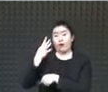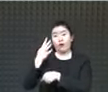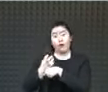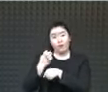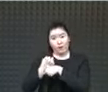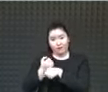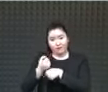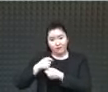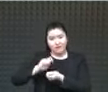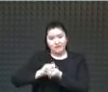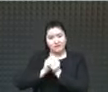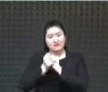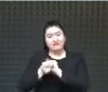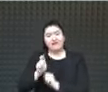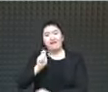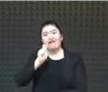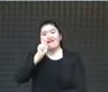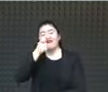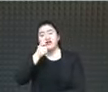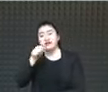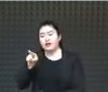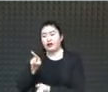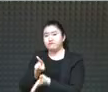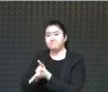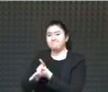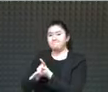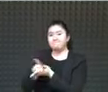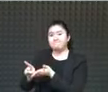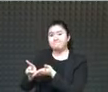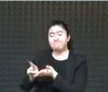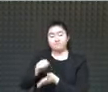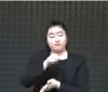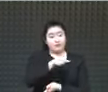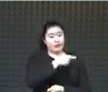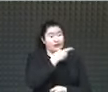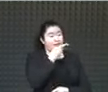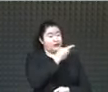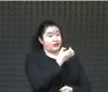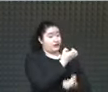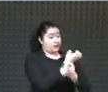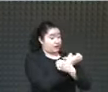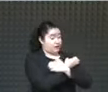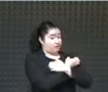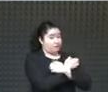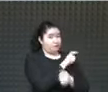son derechos. El neoliberalismo convirtió la educación en una mercancía.